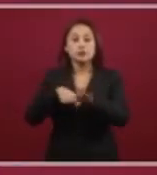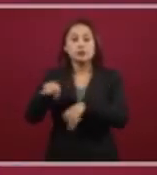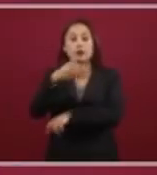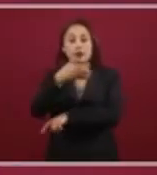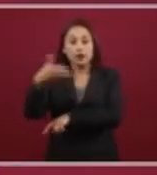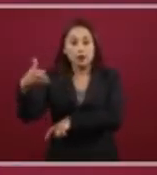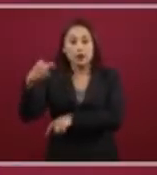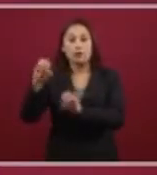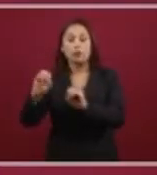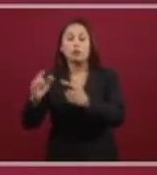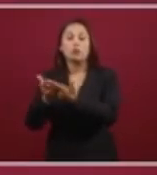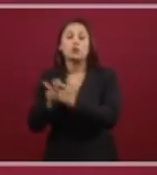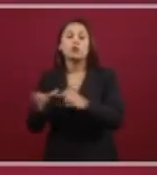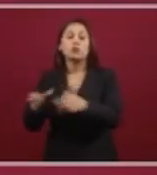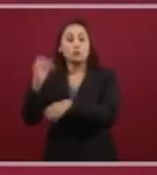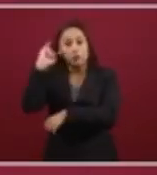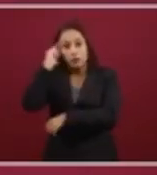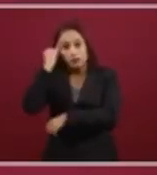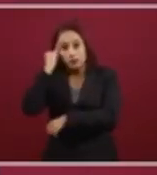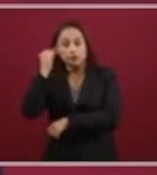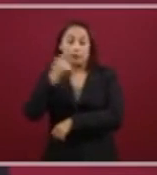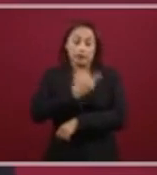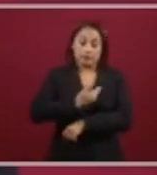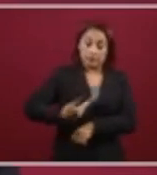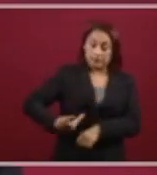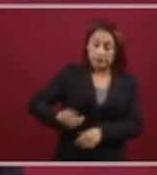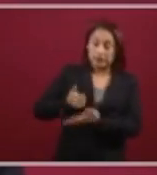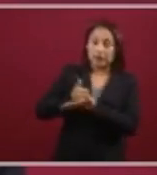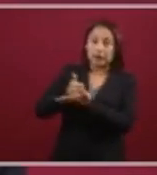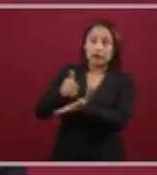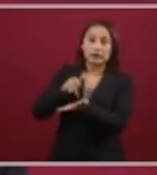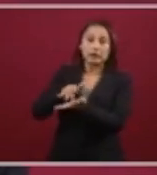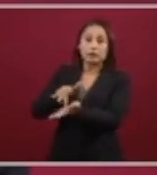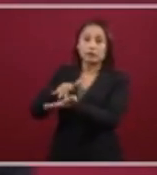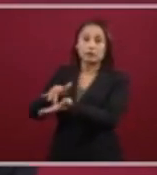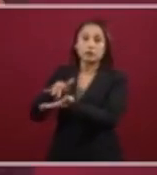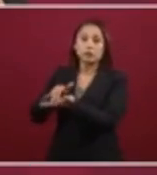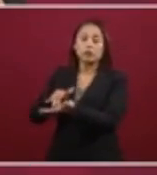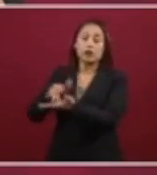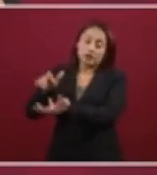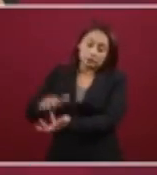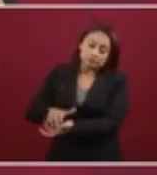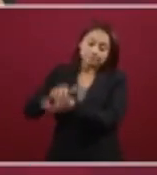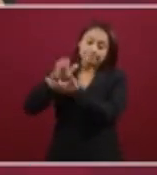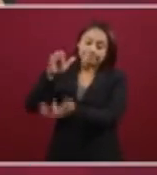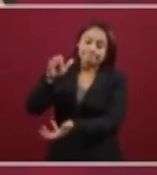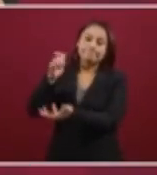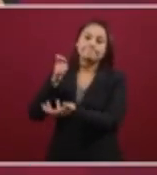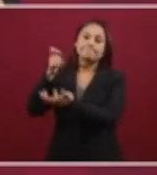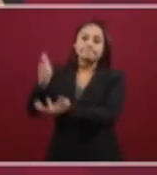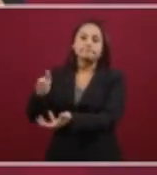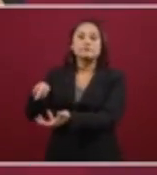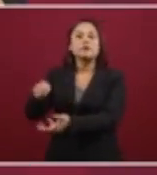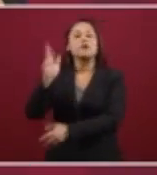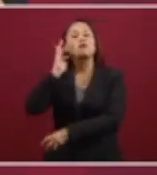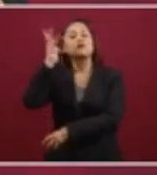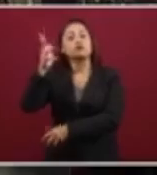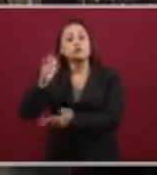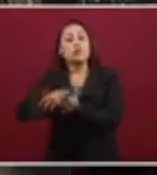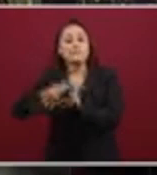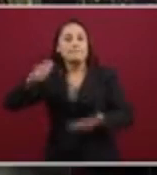que el presidente ha dado a través de precios de garantía, precisamente con un excedente en base a esta semilla de calidad.